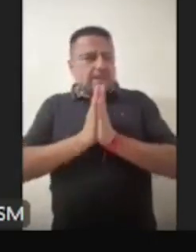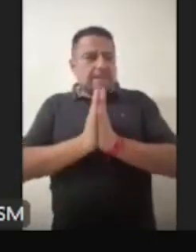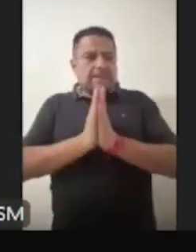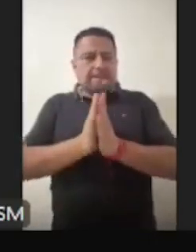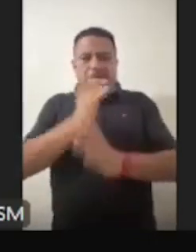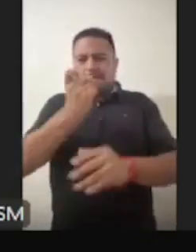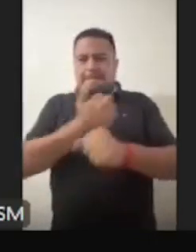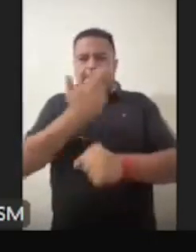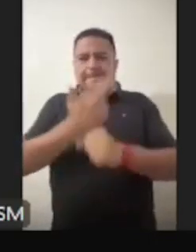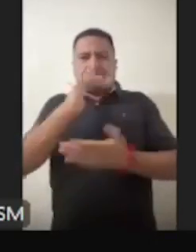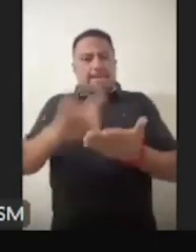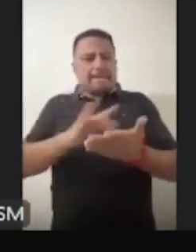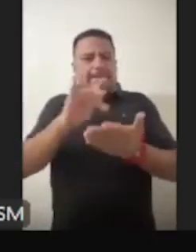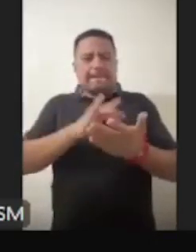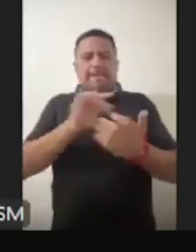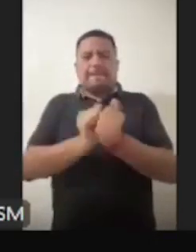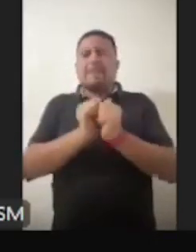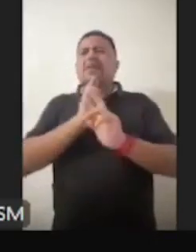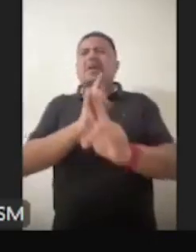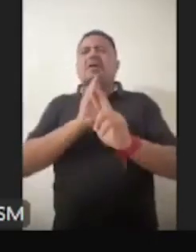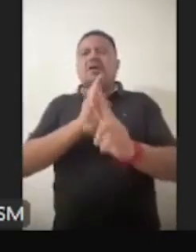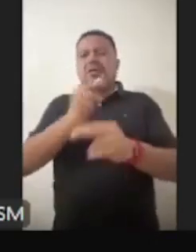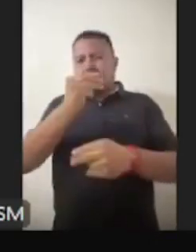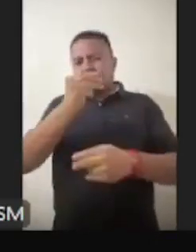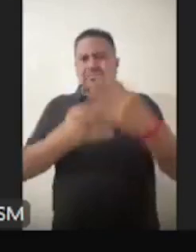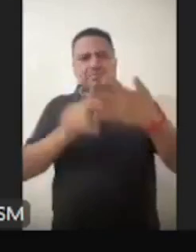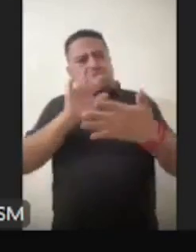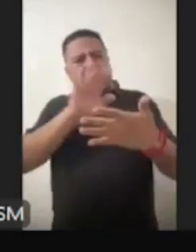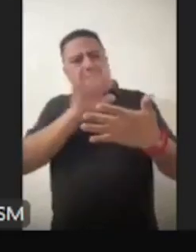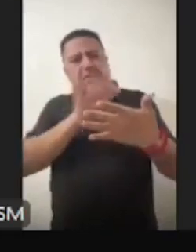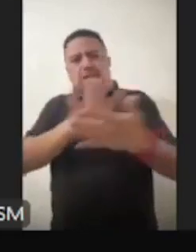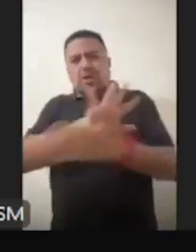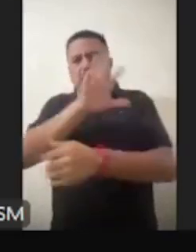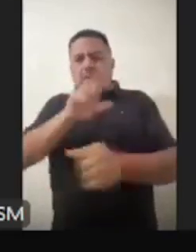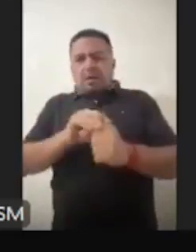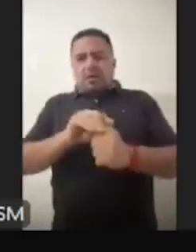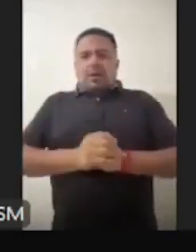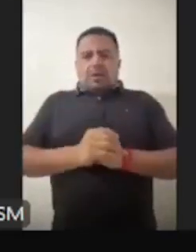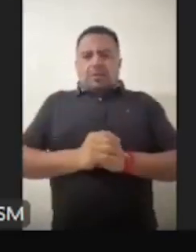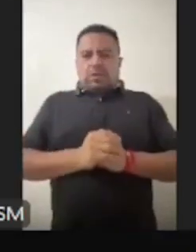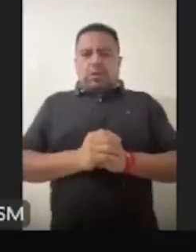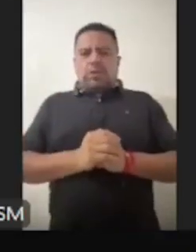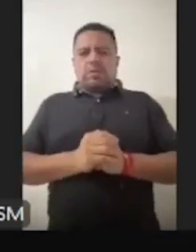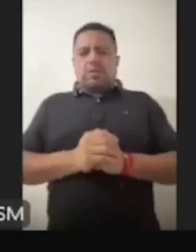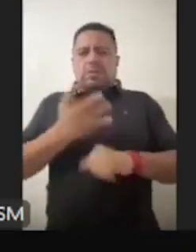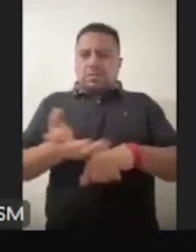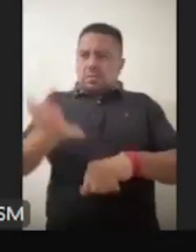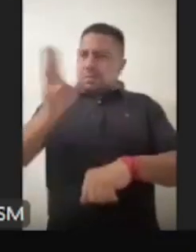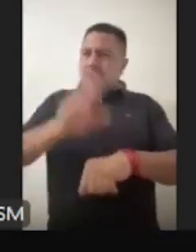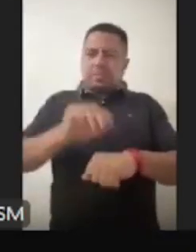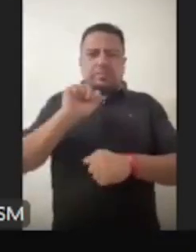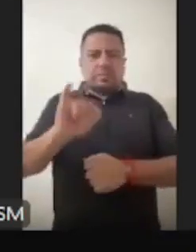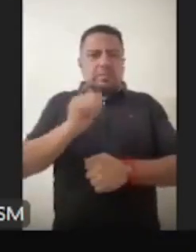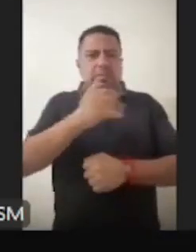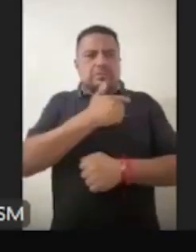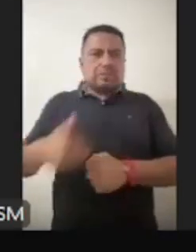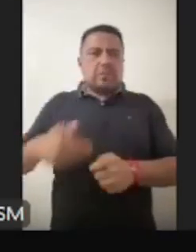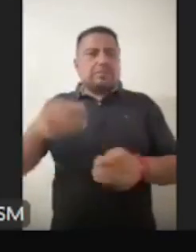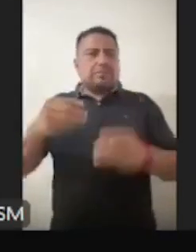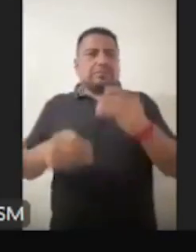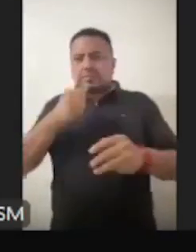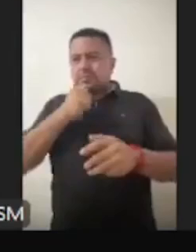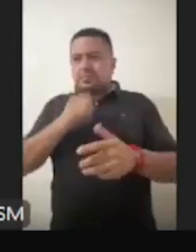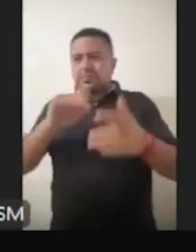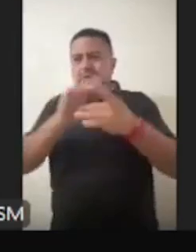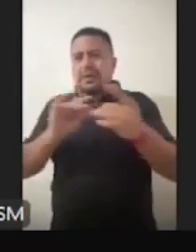secretario, nos apoye con la cuenta y los resolutivos del proyecto. Con su autorización, magistrado, me permito dar cuenta con el